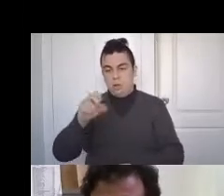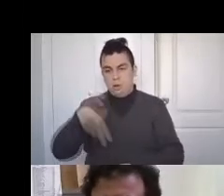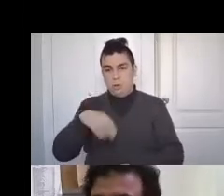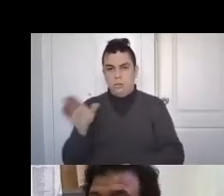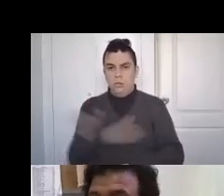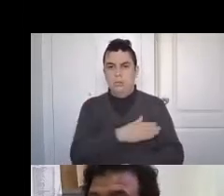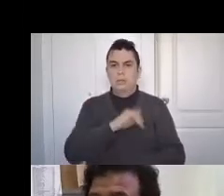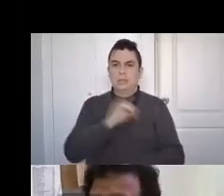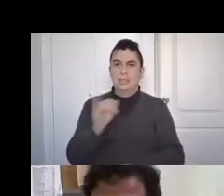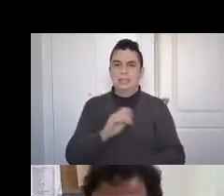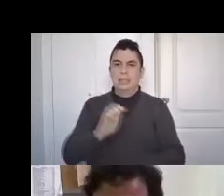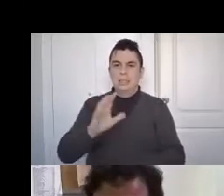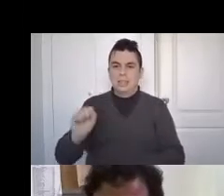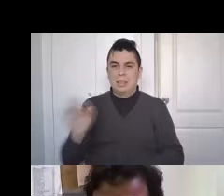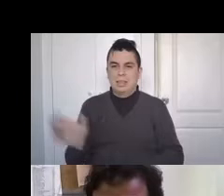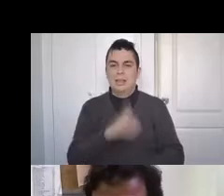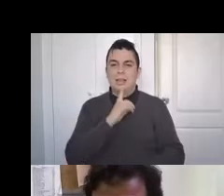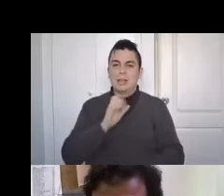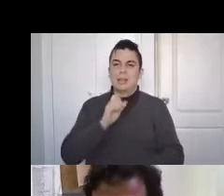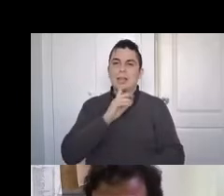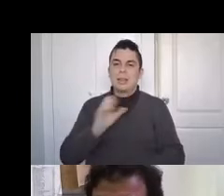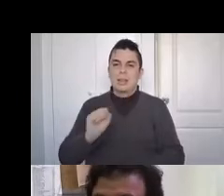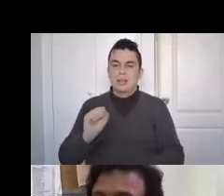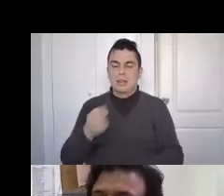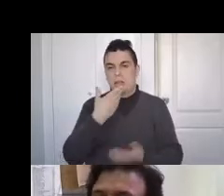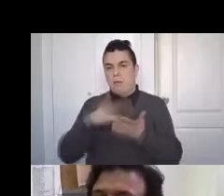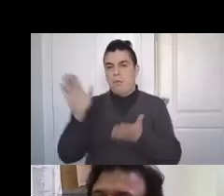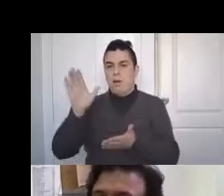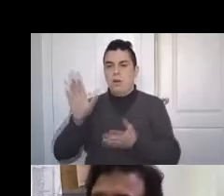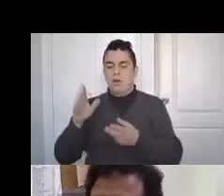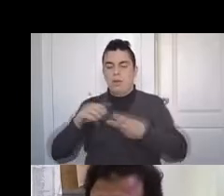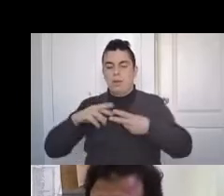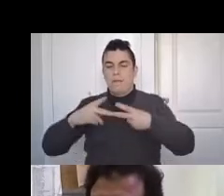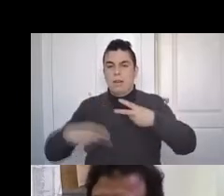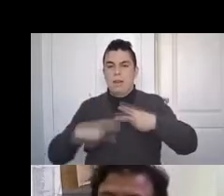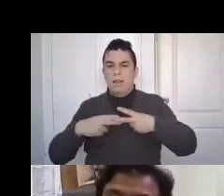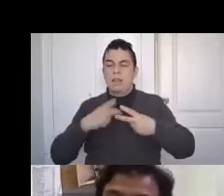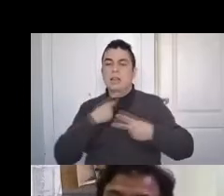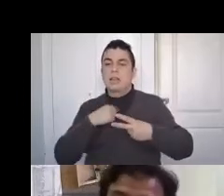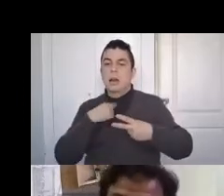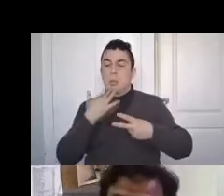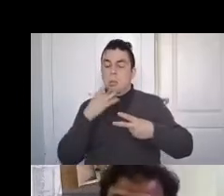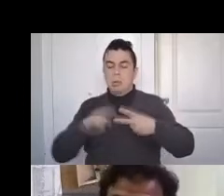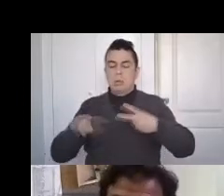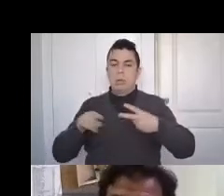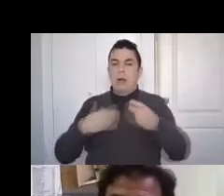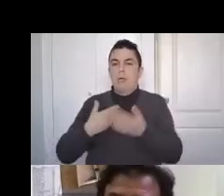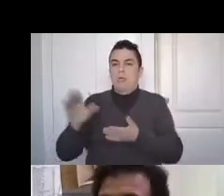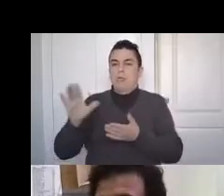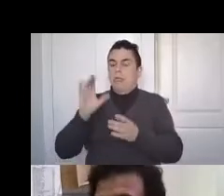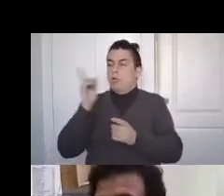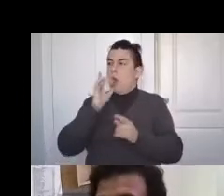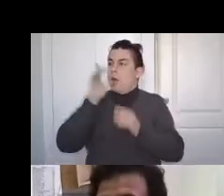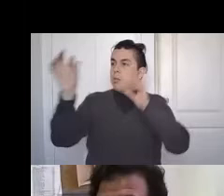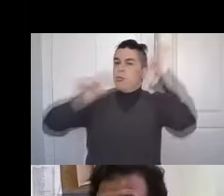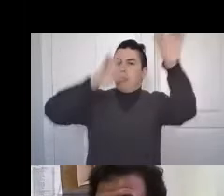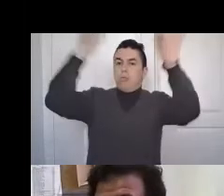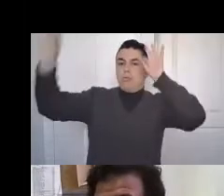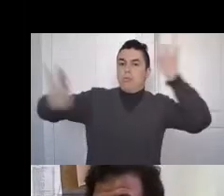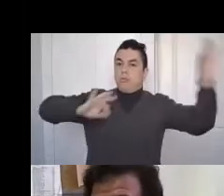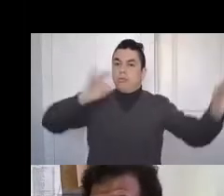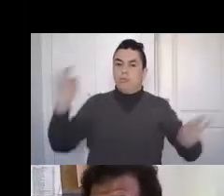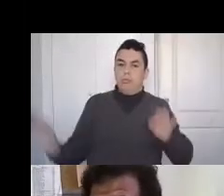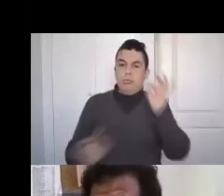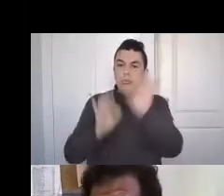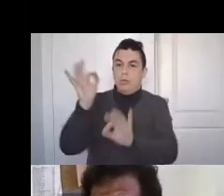salieron de variantes de interés, porque dejaron de circular. Estas variantes van y vienen, ¿sí? Y van a ir